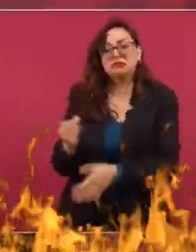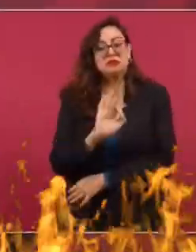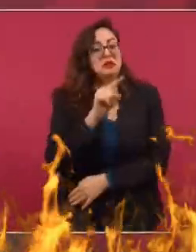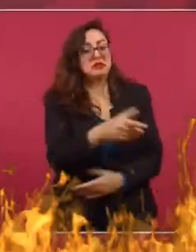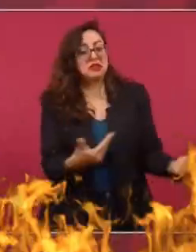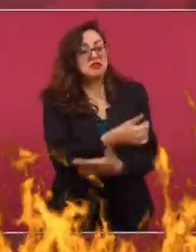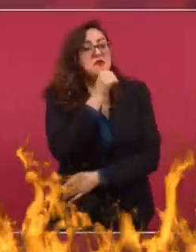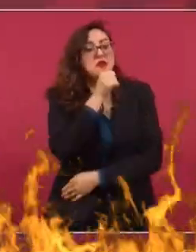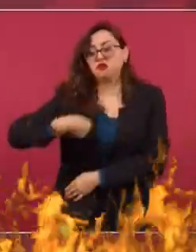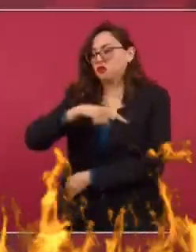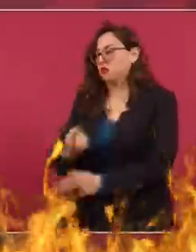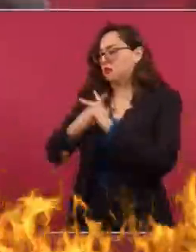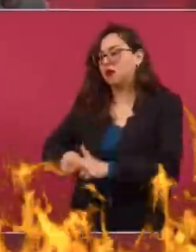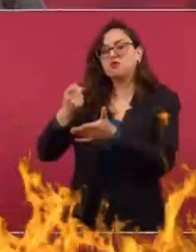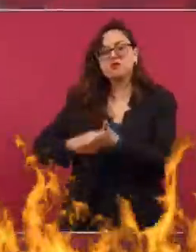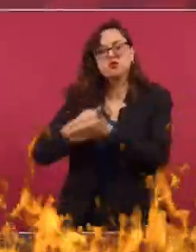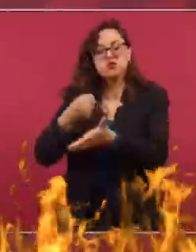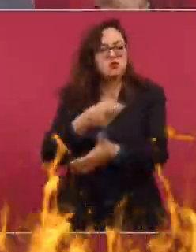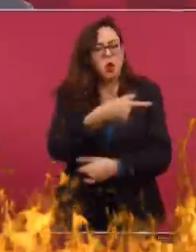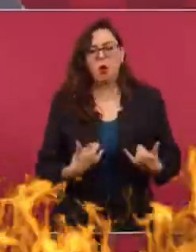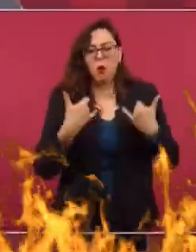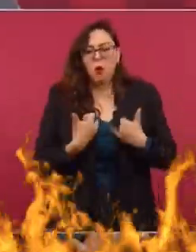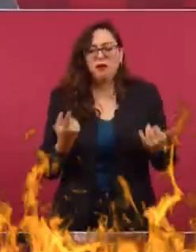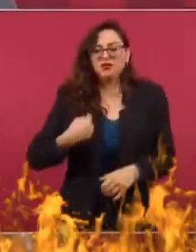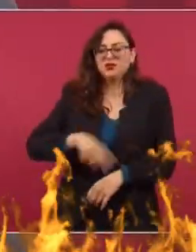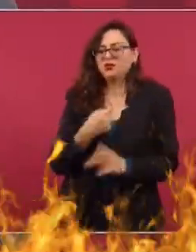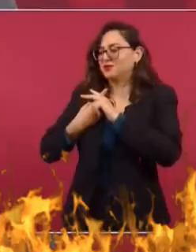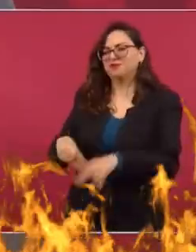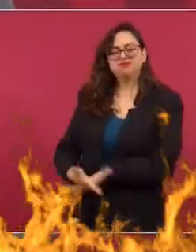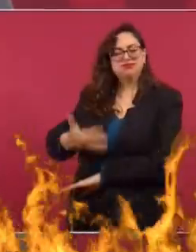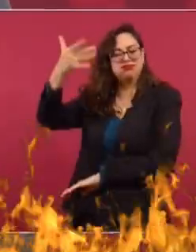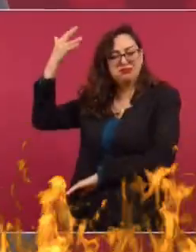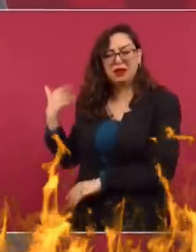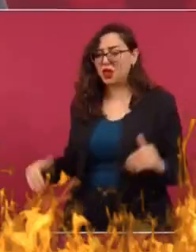nacido, y ya nosotros estamos luchando por hombres y por mujeres,